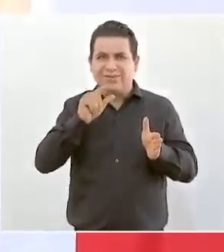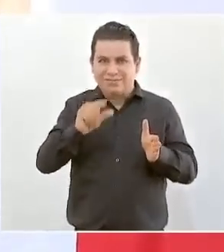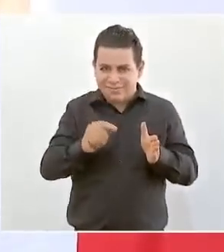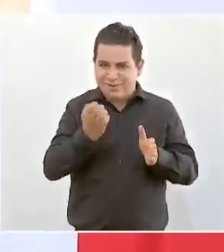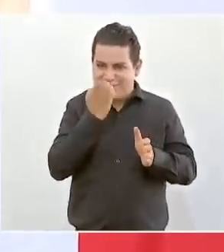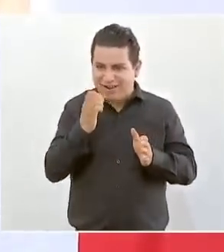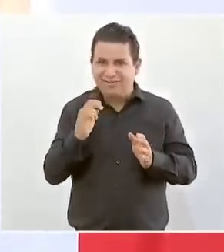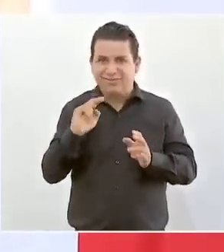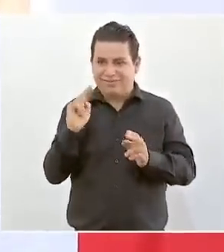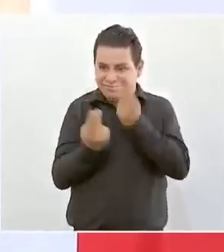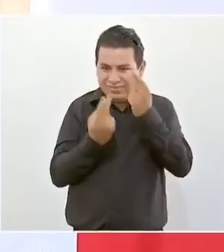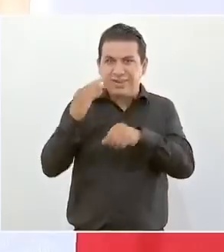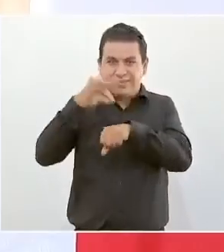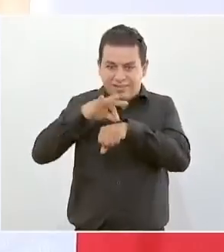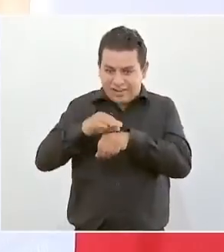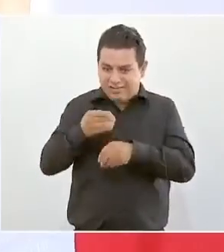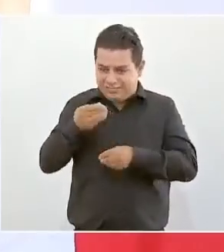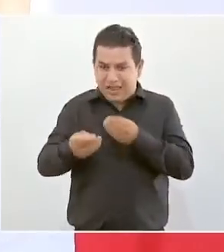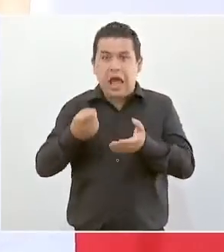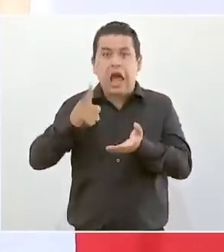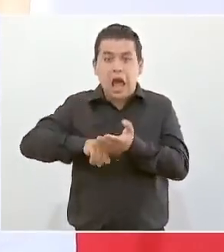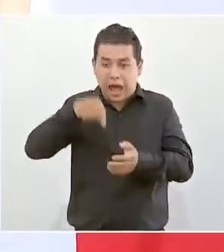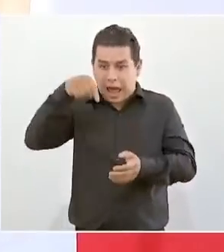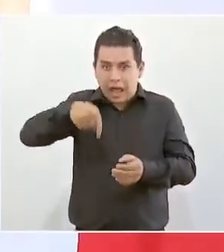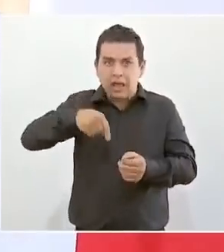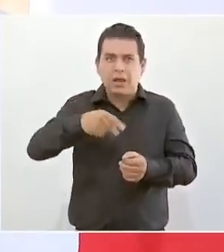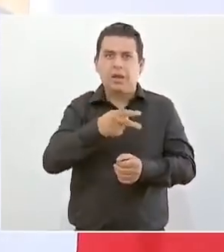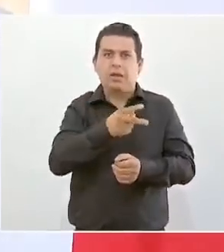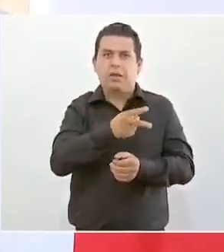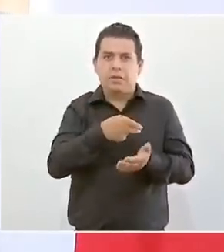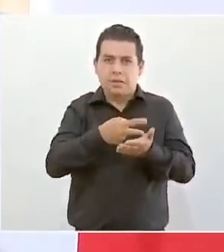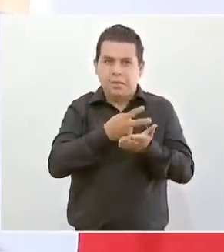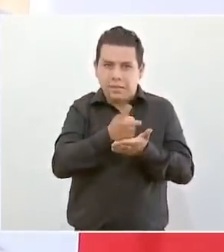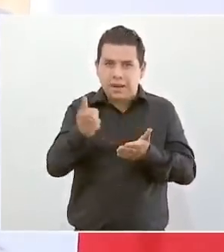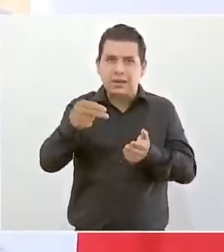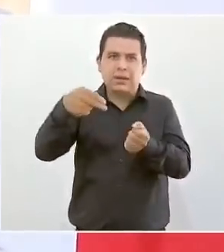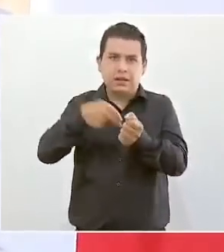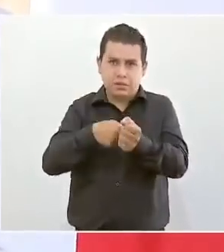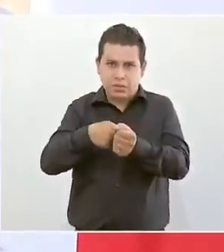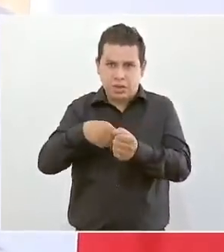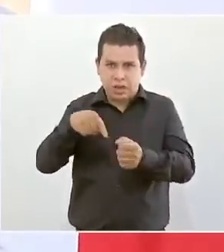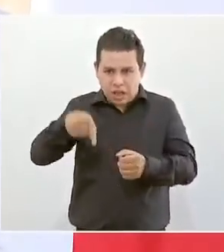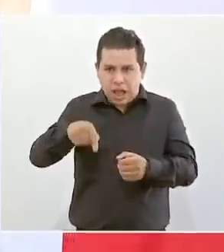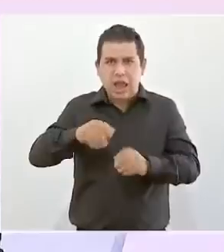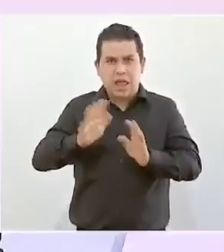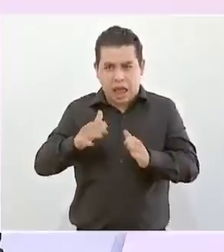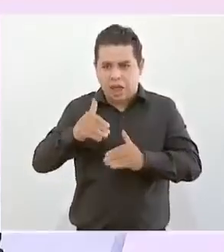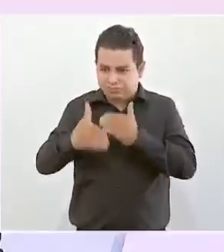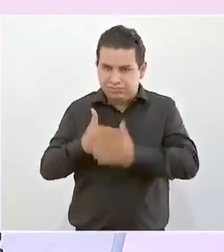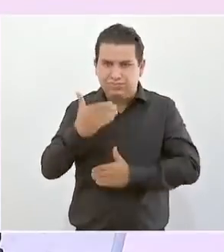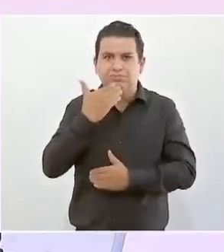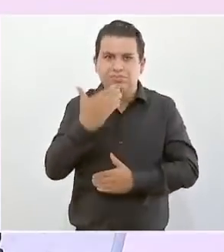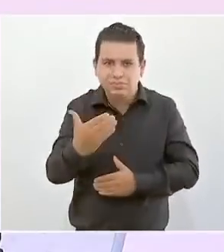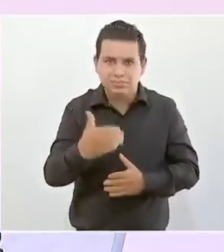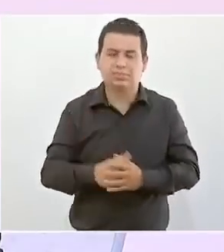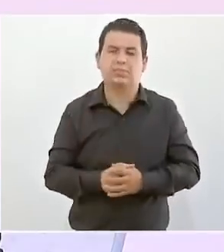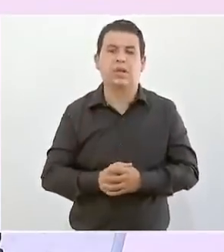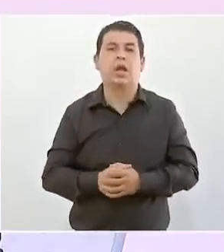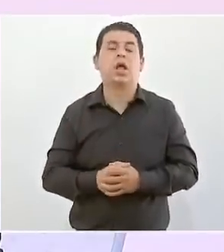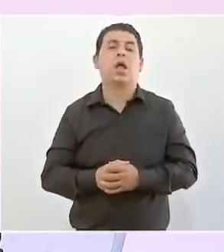Escuela de Medicina de Valle Nacional, pero también quiero